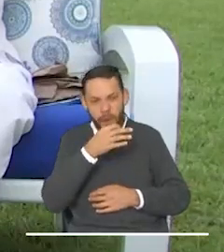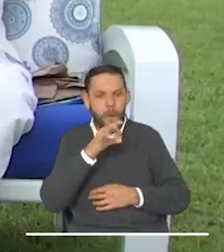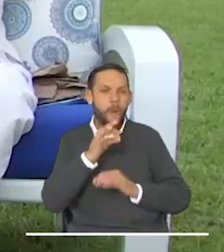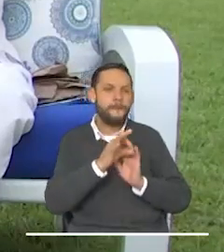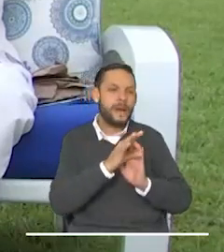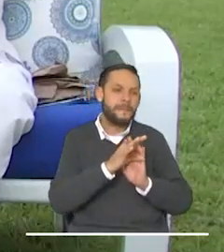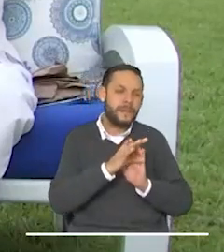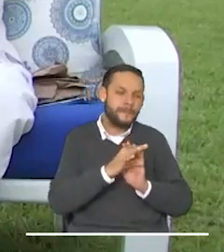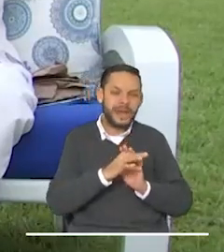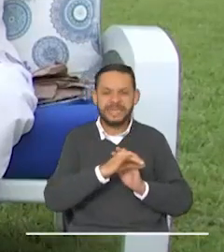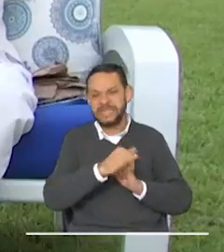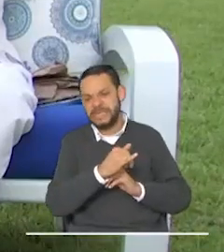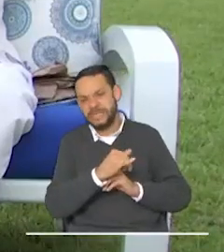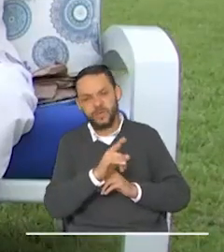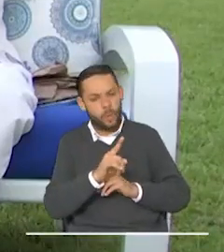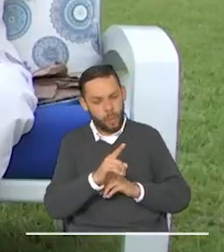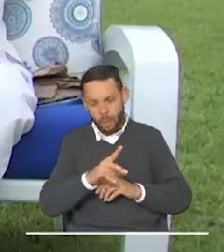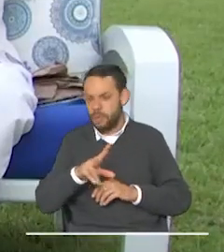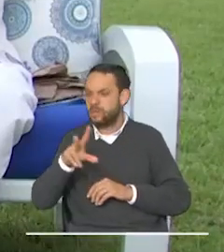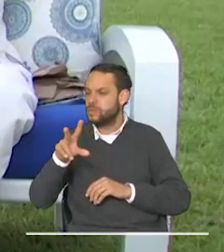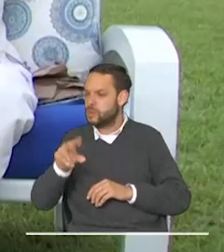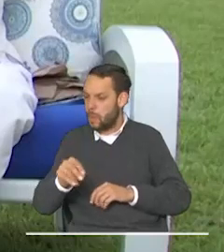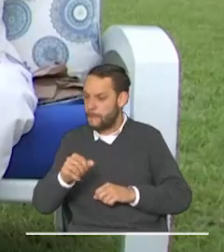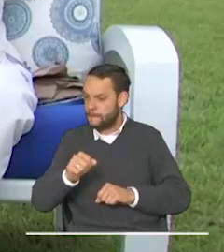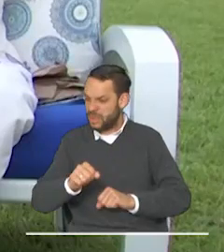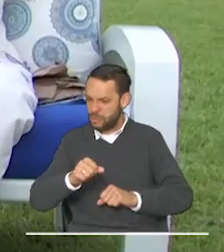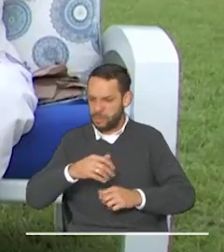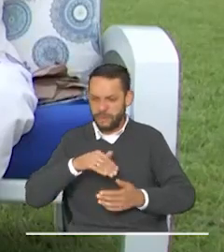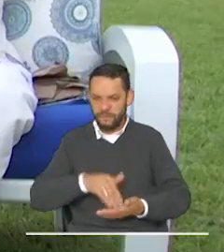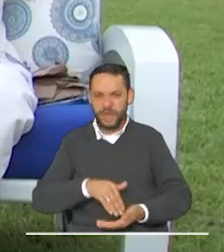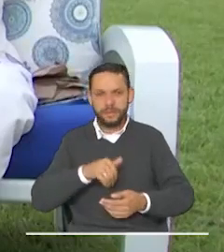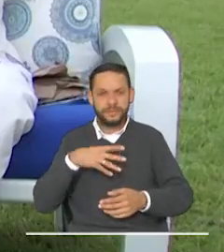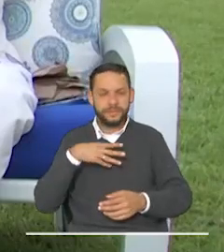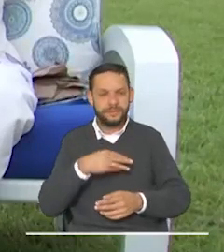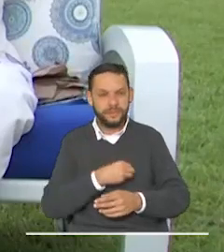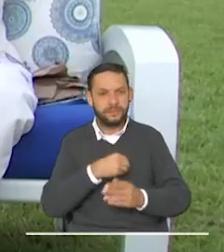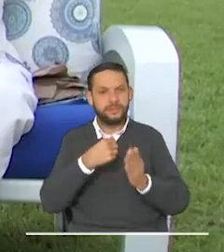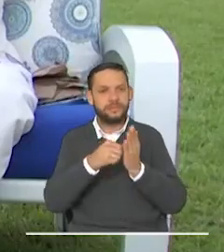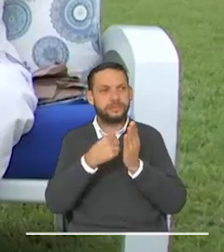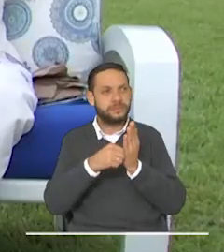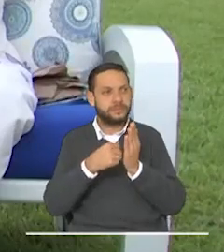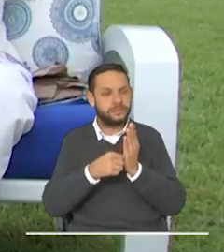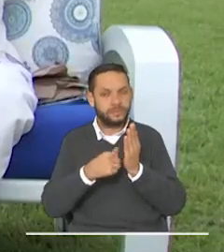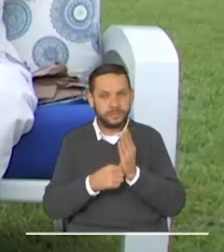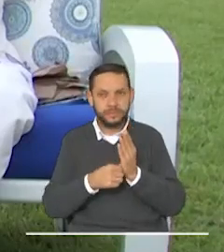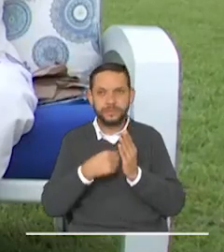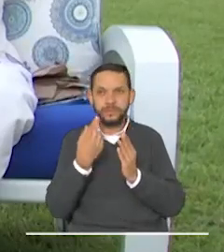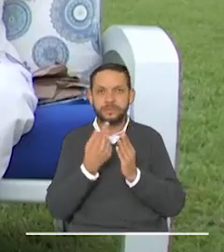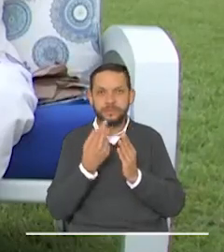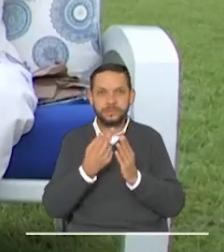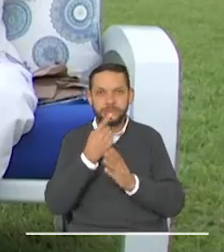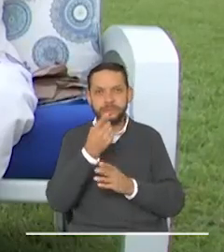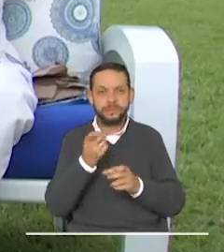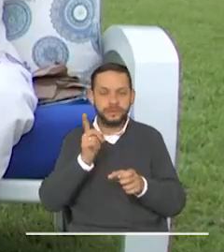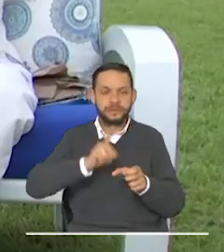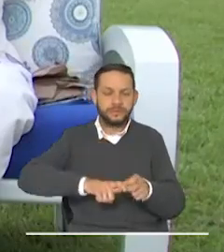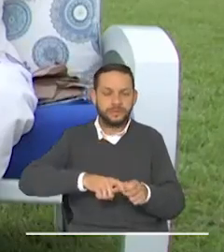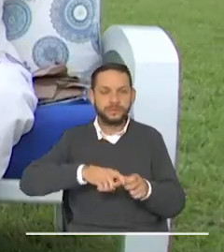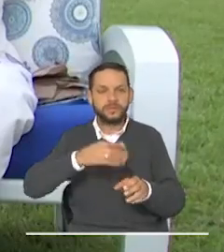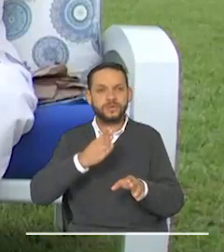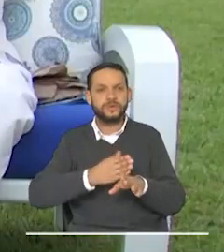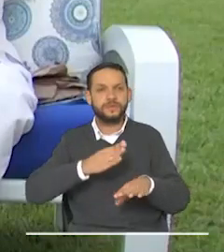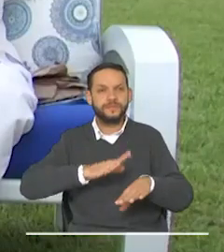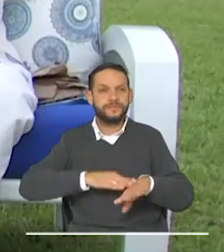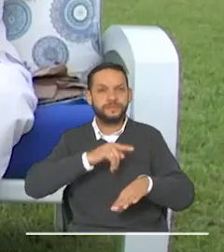el que guardo la posibilidad yo lo digo en uno de los programas allí en Medical mire usted no reincide cuando reincidió en el alcohol en el